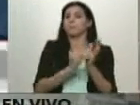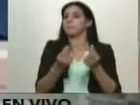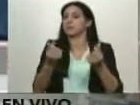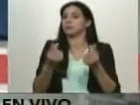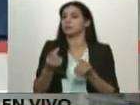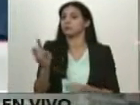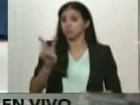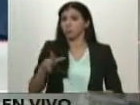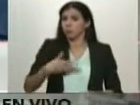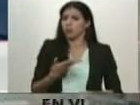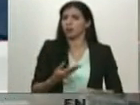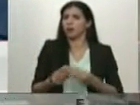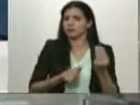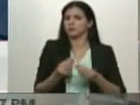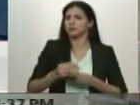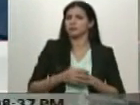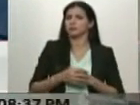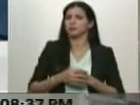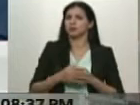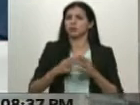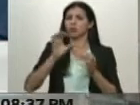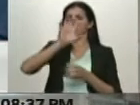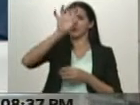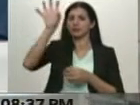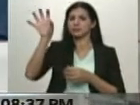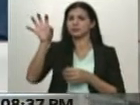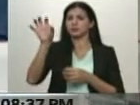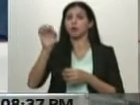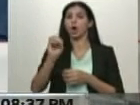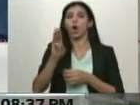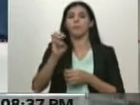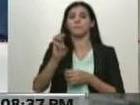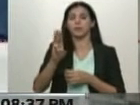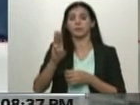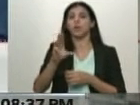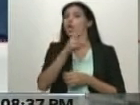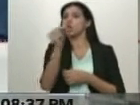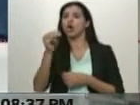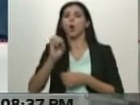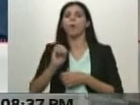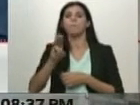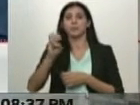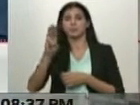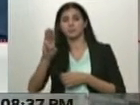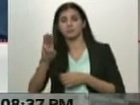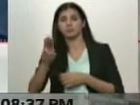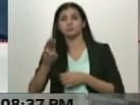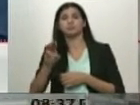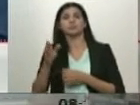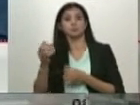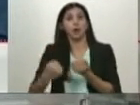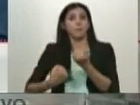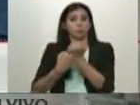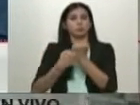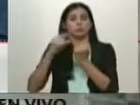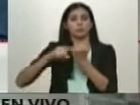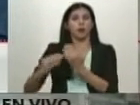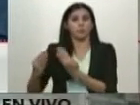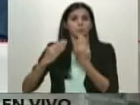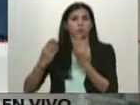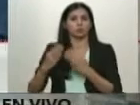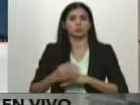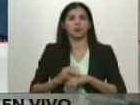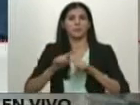tiene. Todos los países, OPEC y no OPEC, de una u otra forma han dado su apoyo, pero los